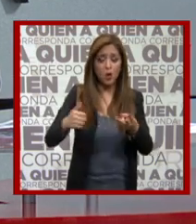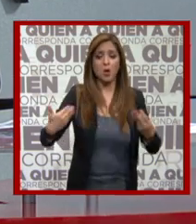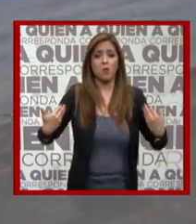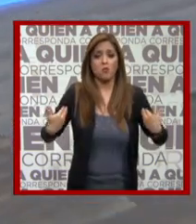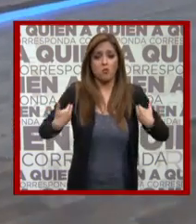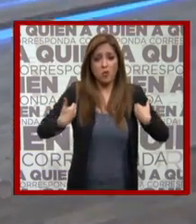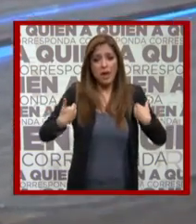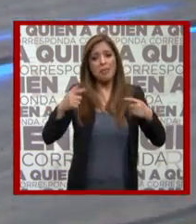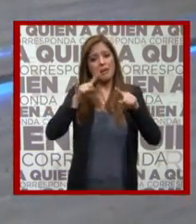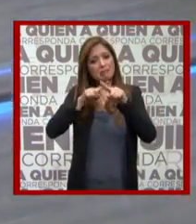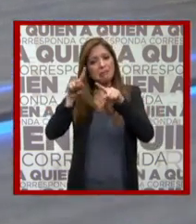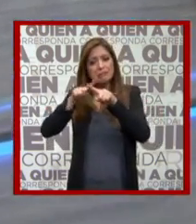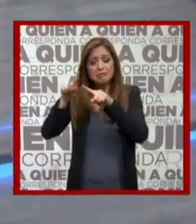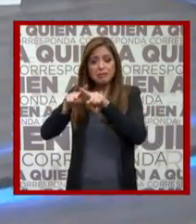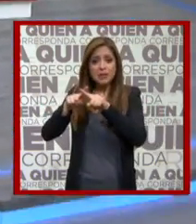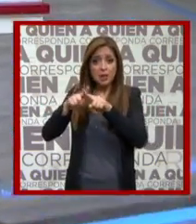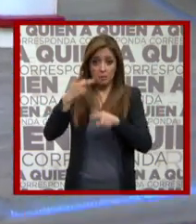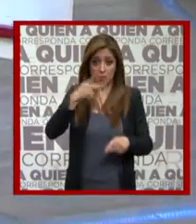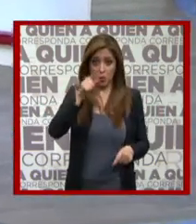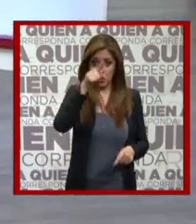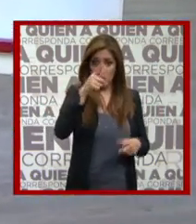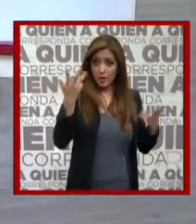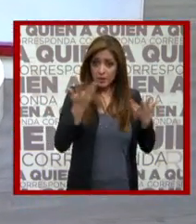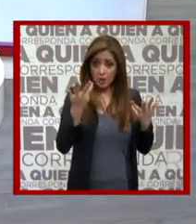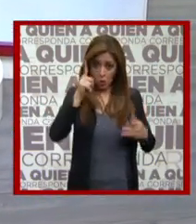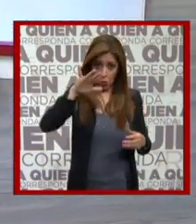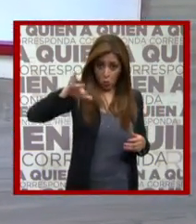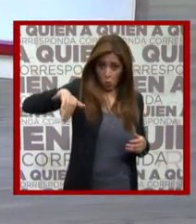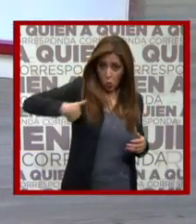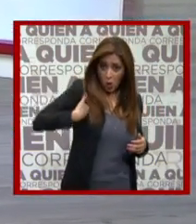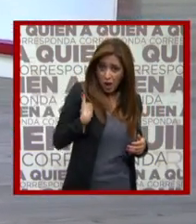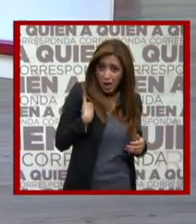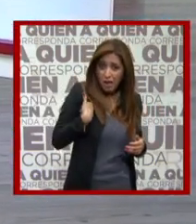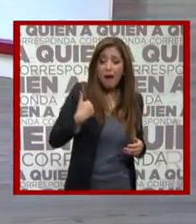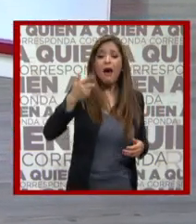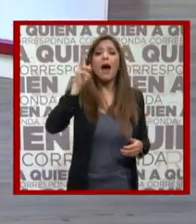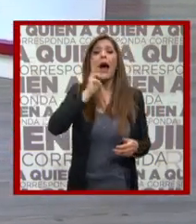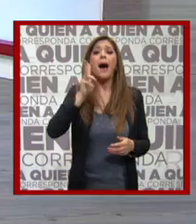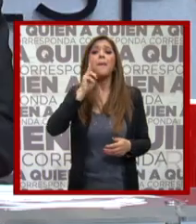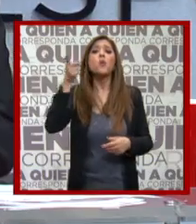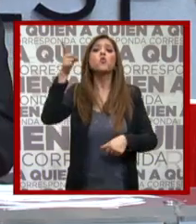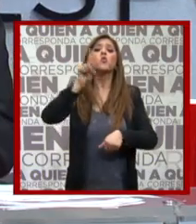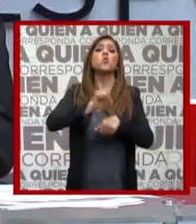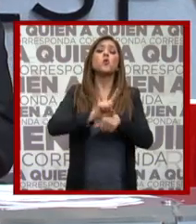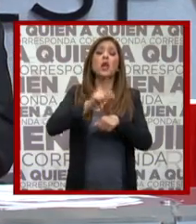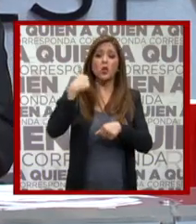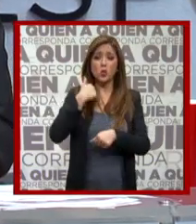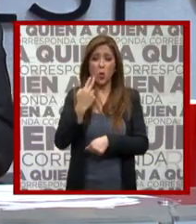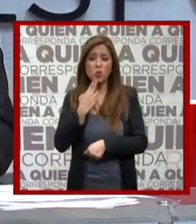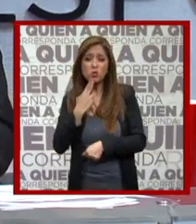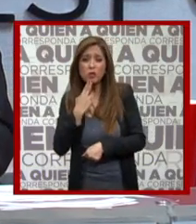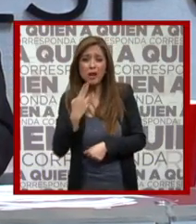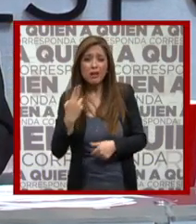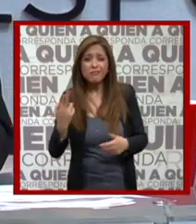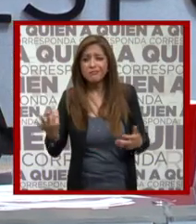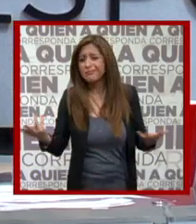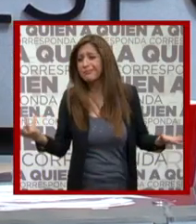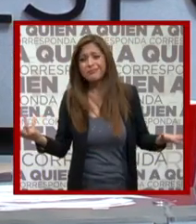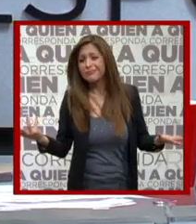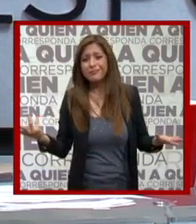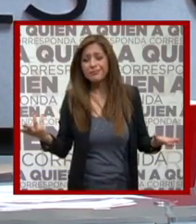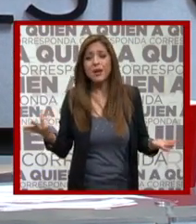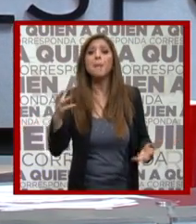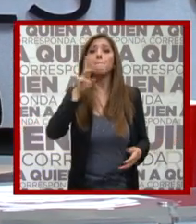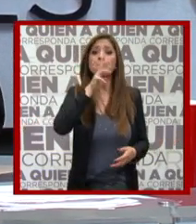etcétera, etcétera. ¿Qué va a hacer? ¿Guardarlos en un closet? ¿En espera de un día ocuparlo? ¡Hombre! Ni se programe para ocuparlo,